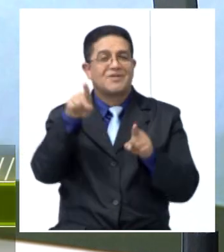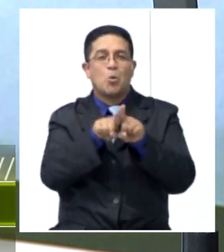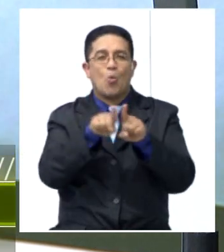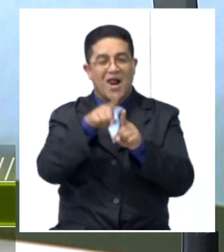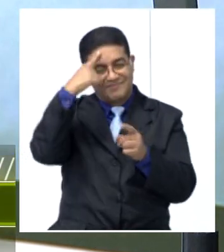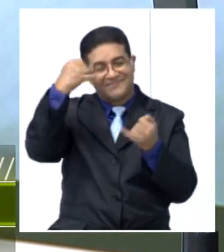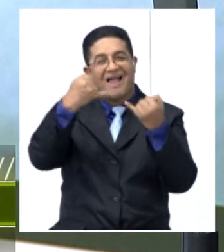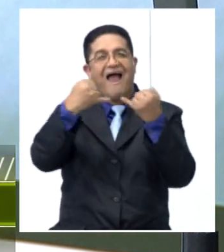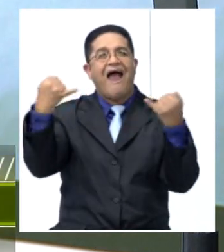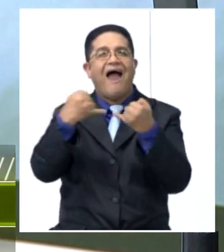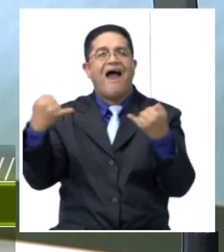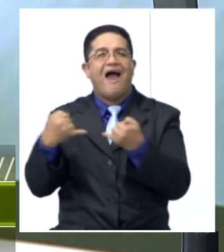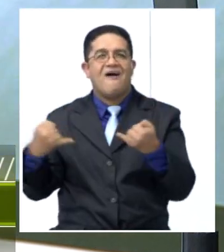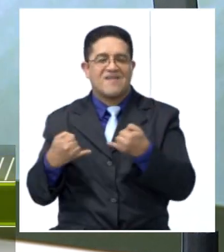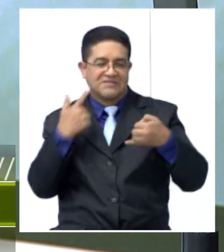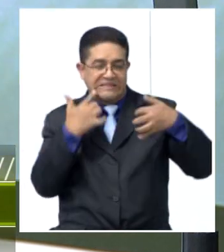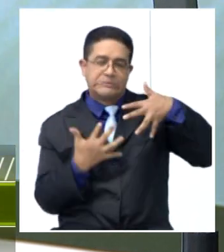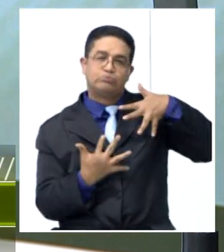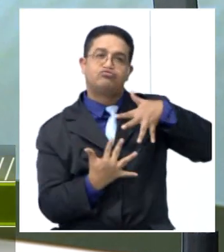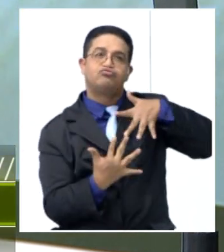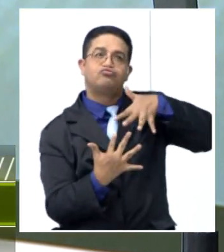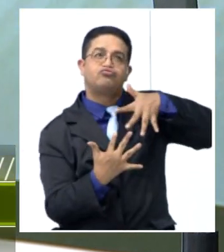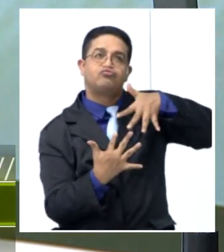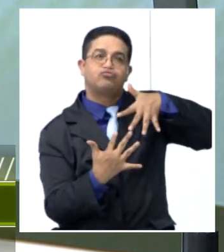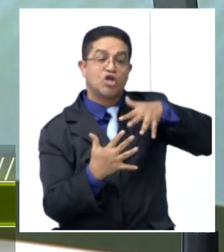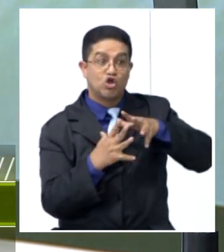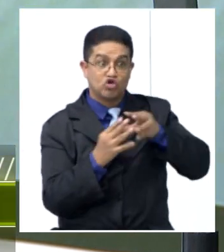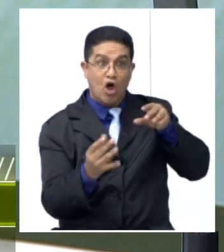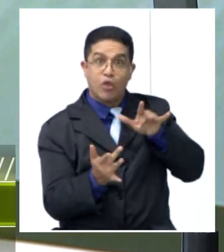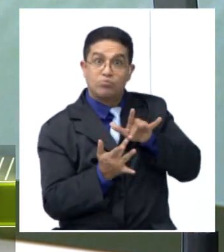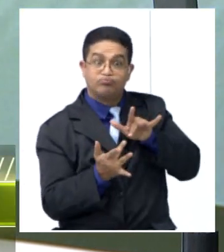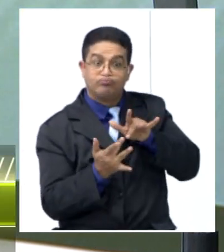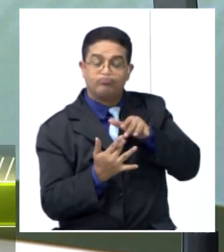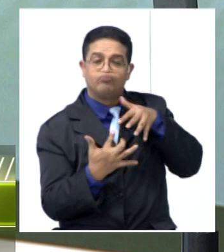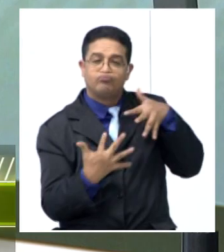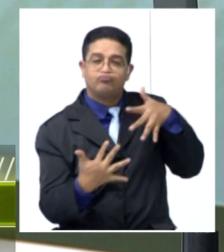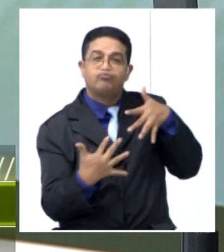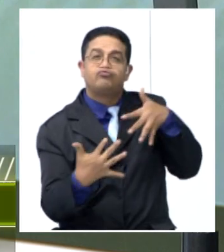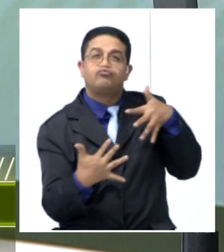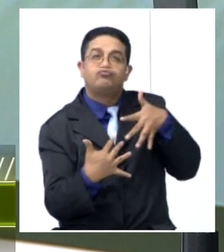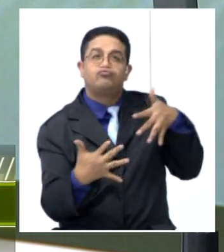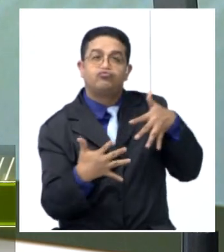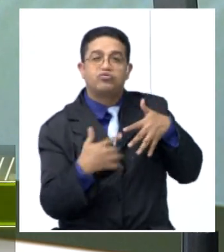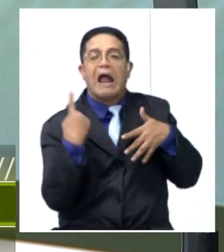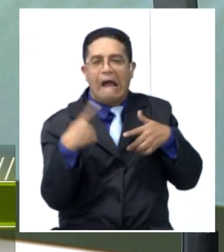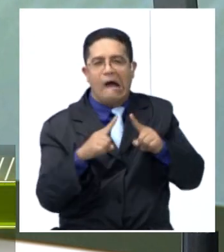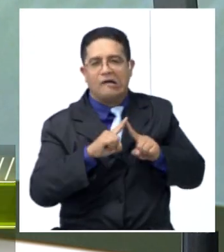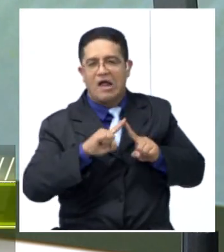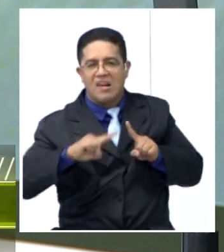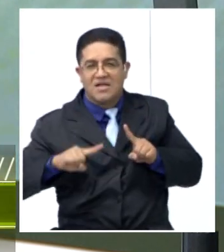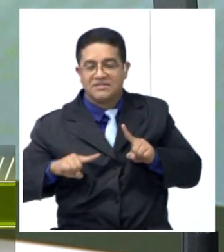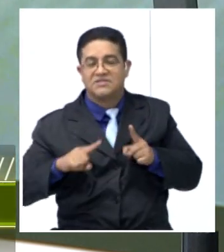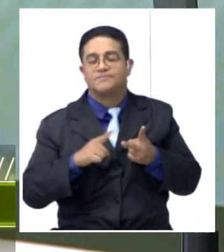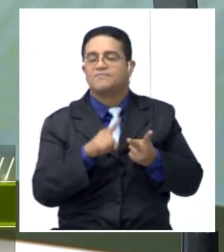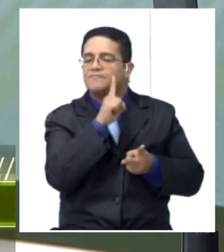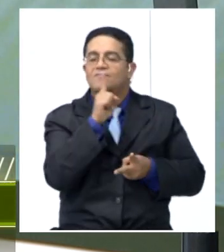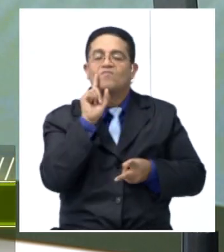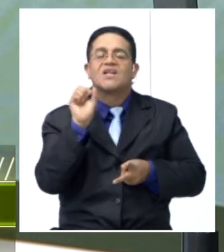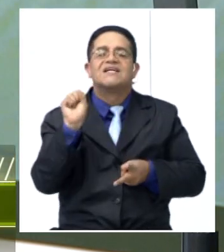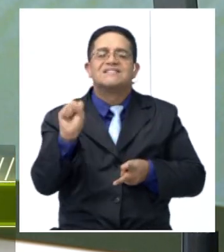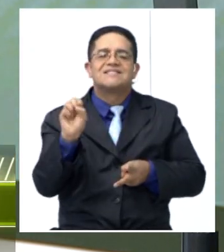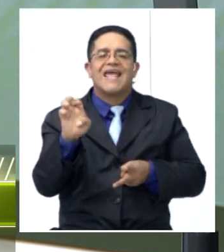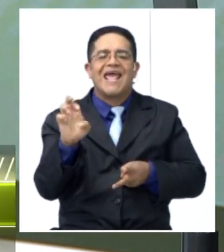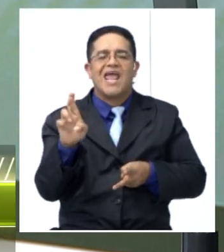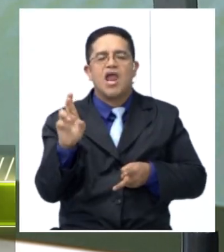cables, que los cables son las neuronas, y estos cables se comunican con una sustancia química que se llaman neurotransmisores. Serotonina,